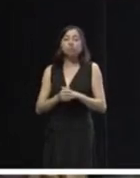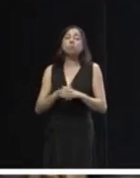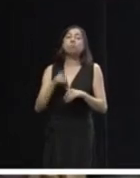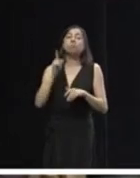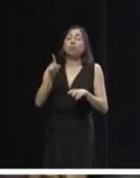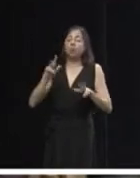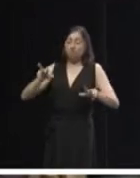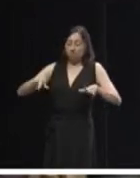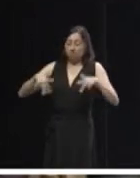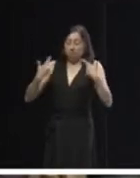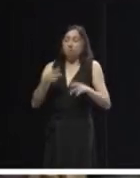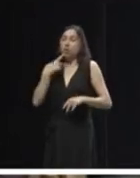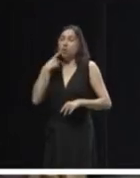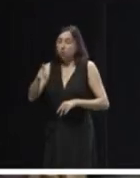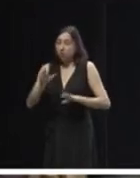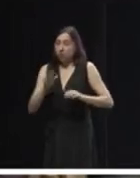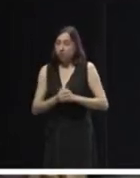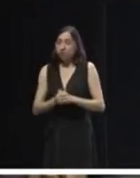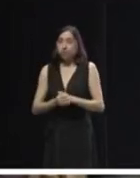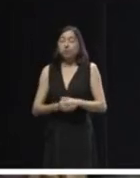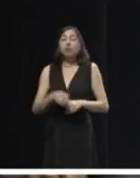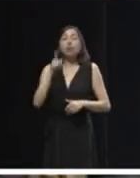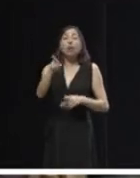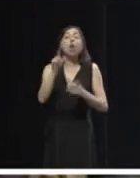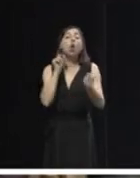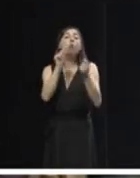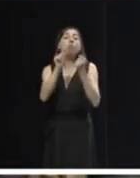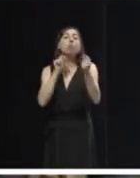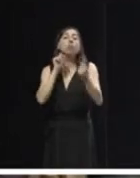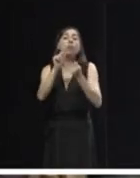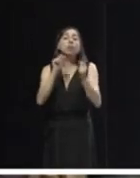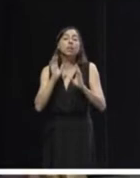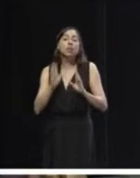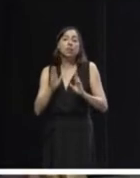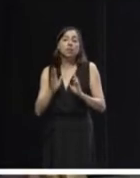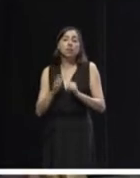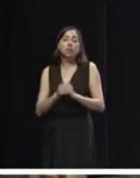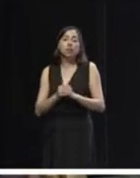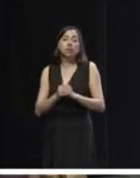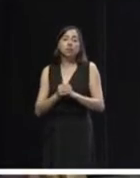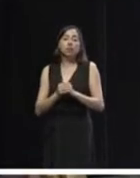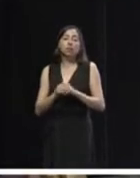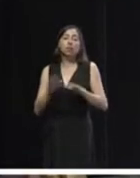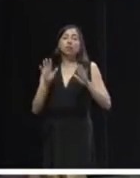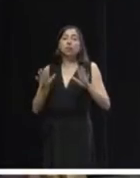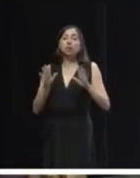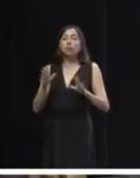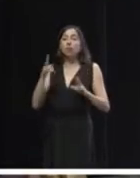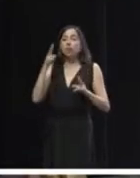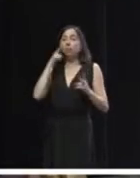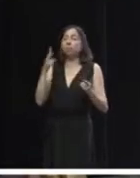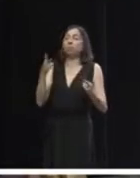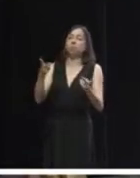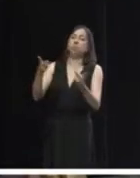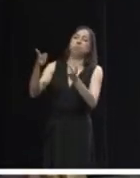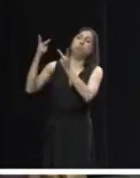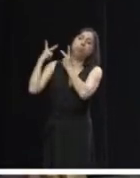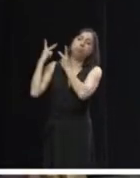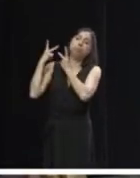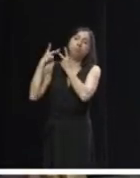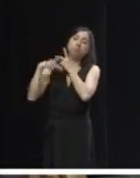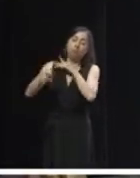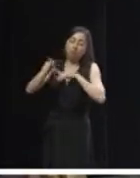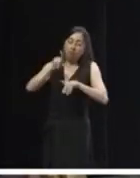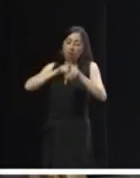que os diga que es un debate que mira al pasado. Es